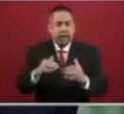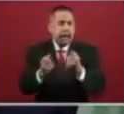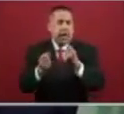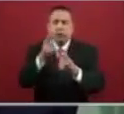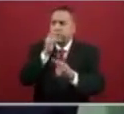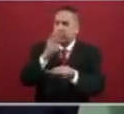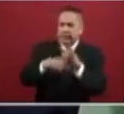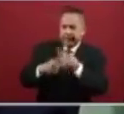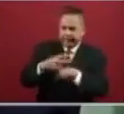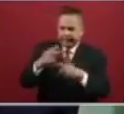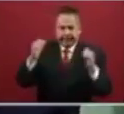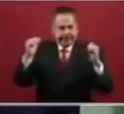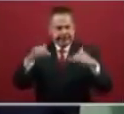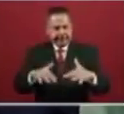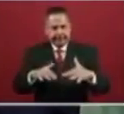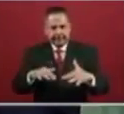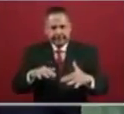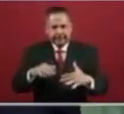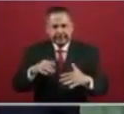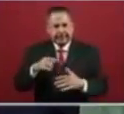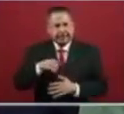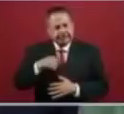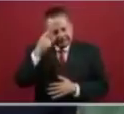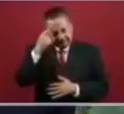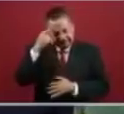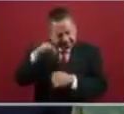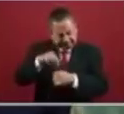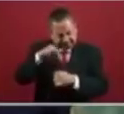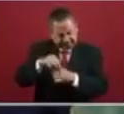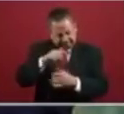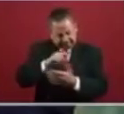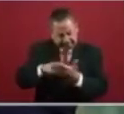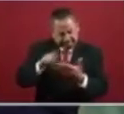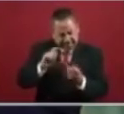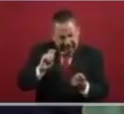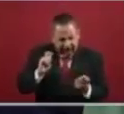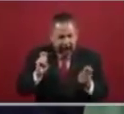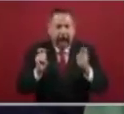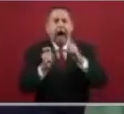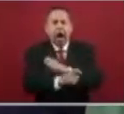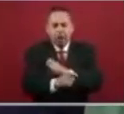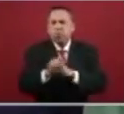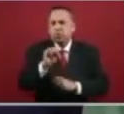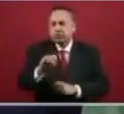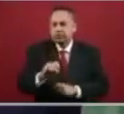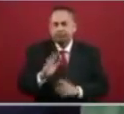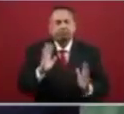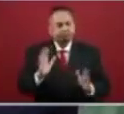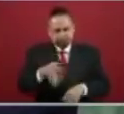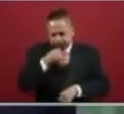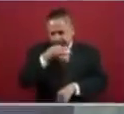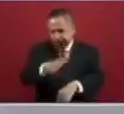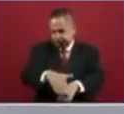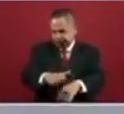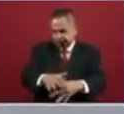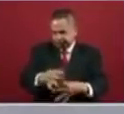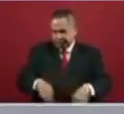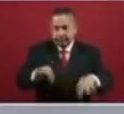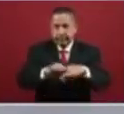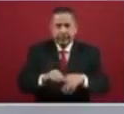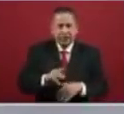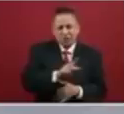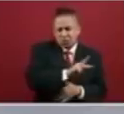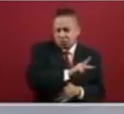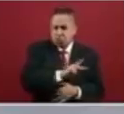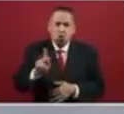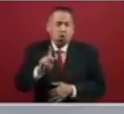venir y que lucharon por este cambio, es importante que sepan que todas las niñas